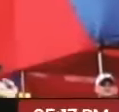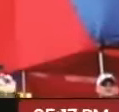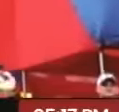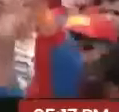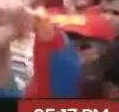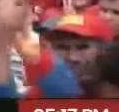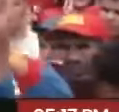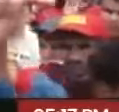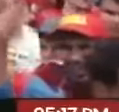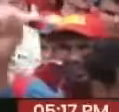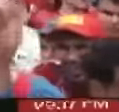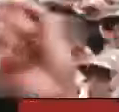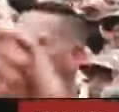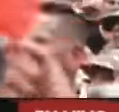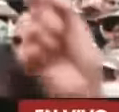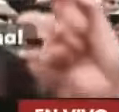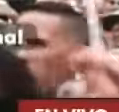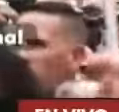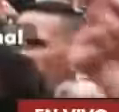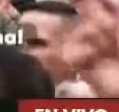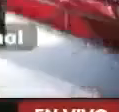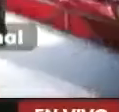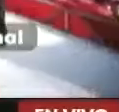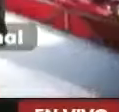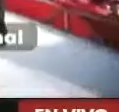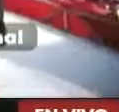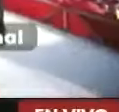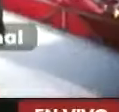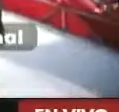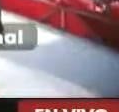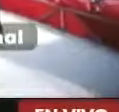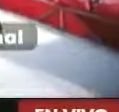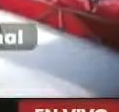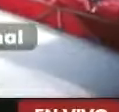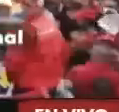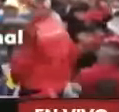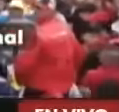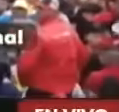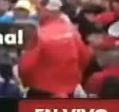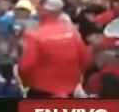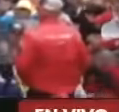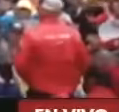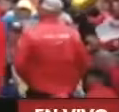Unión Cívico-Militar! ¡Que viva la rebelión de la furia bolivariana!